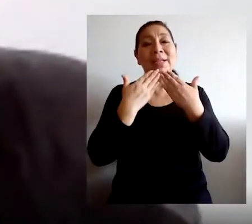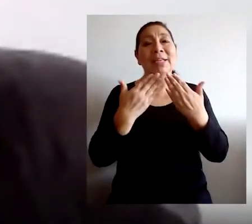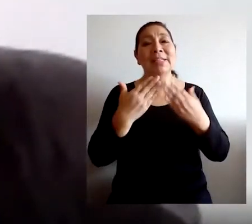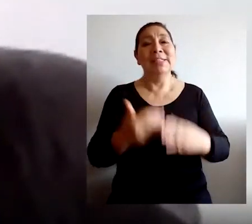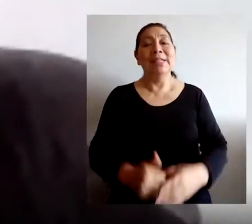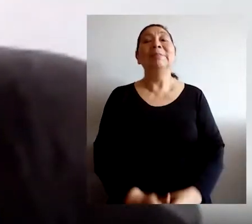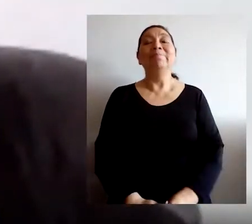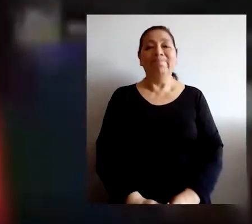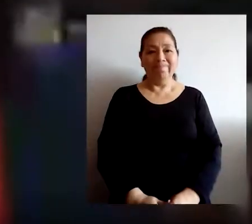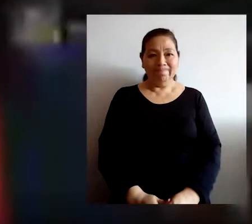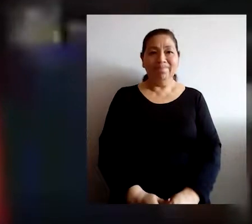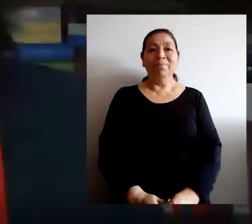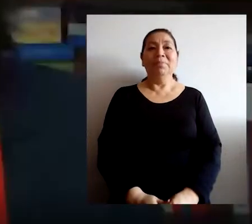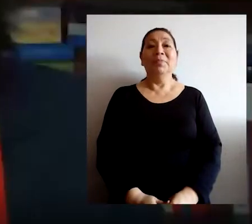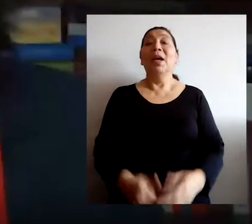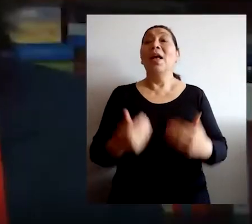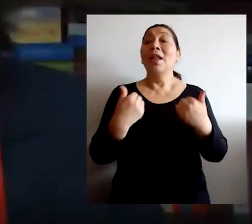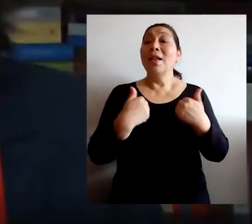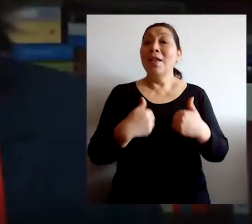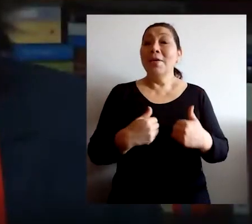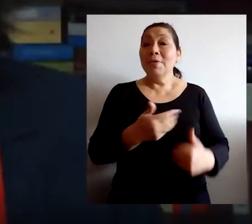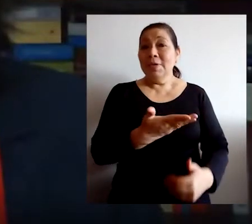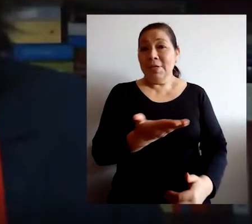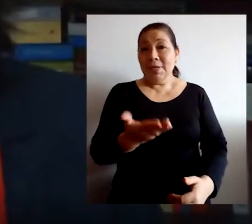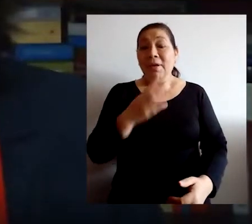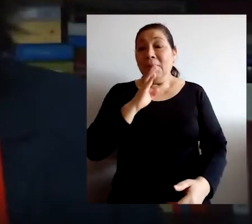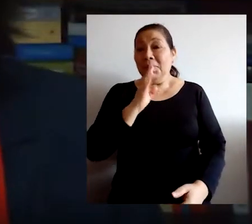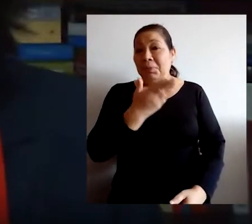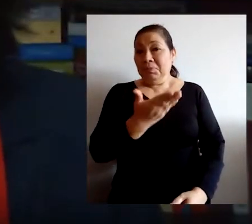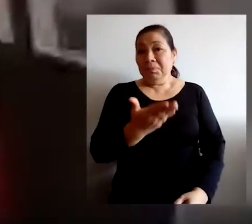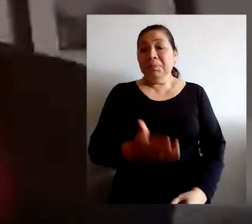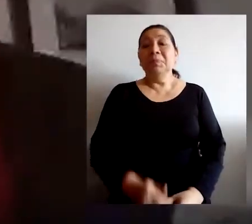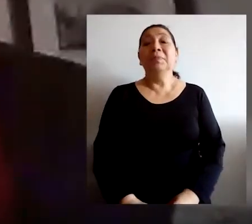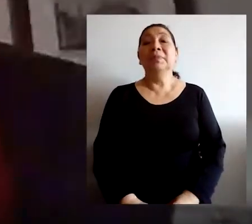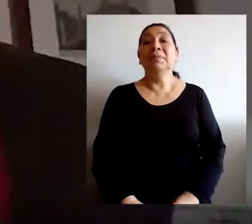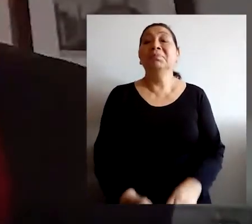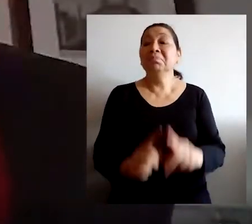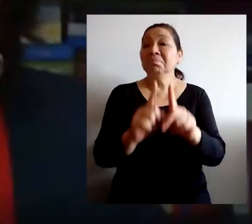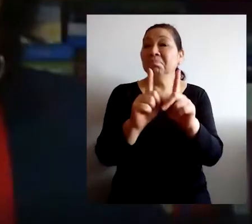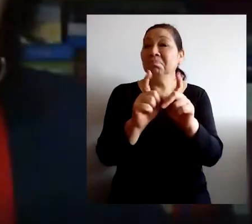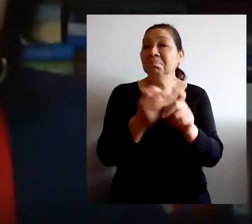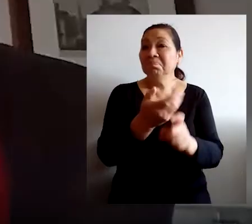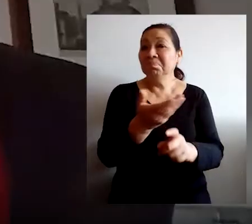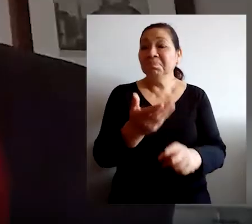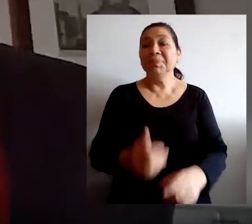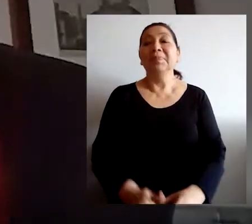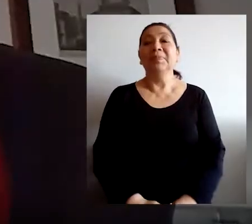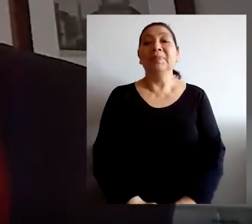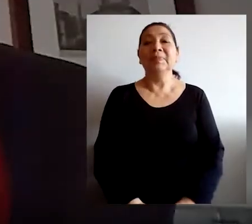gracias. Muy bien. El abogado de la parte demandante va a hacer una réplica. También el abogado.